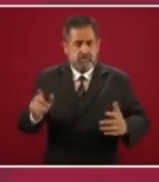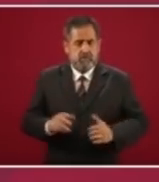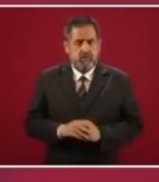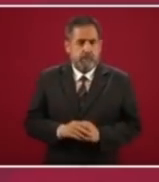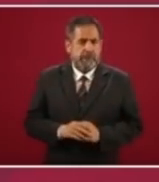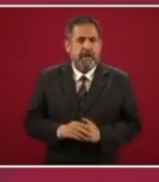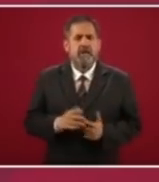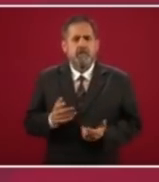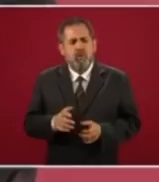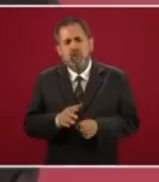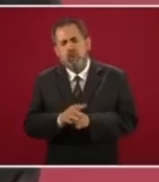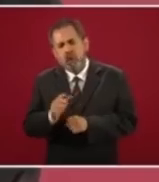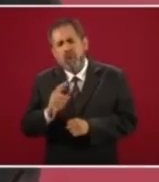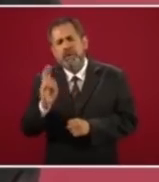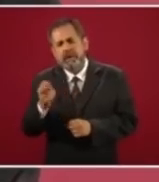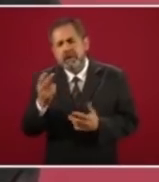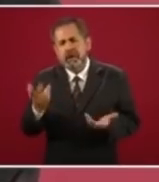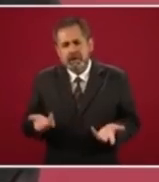¿En qué universidad